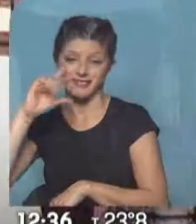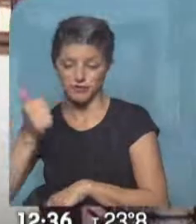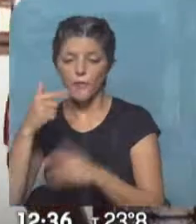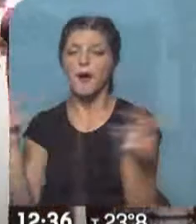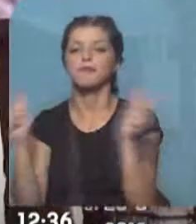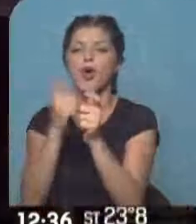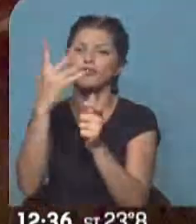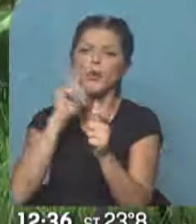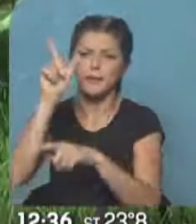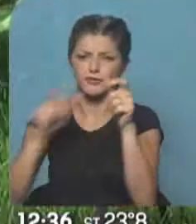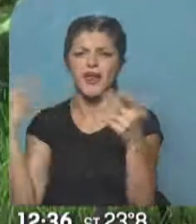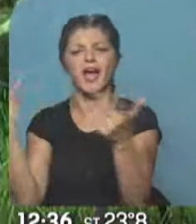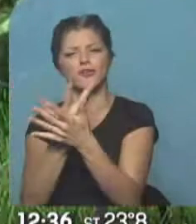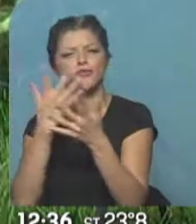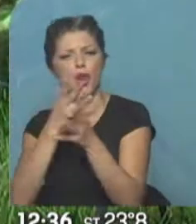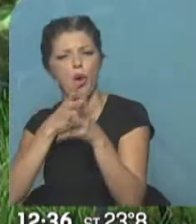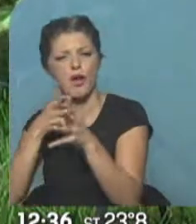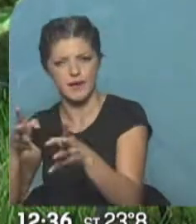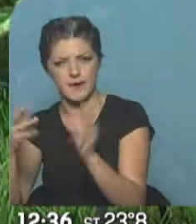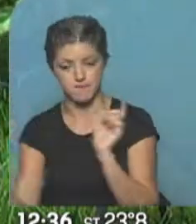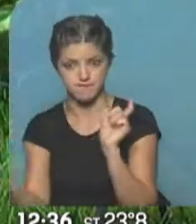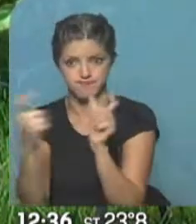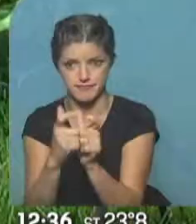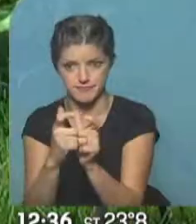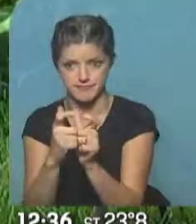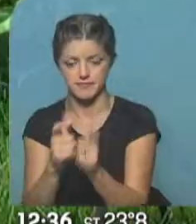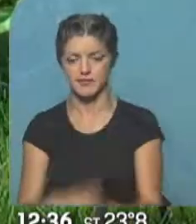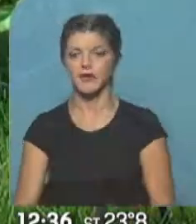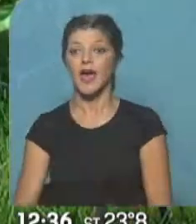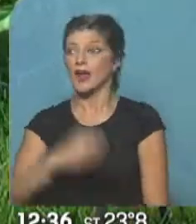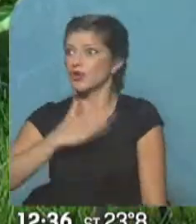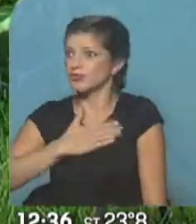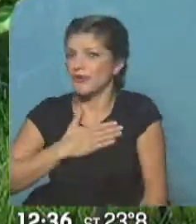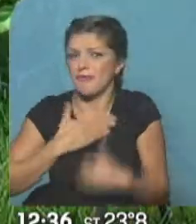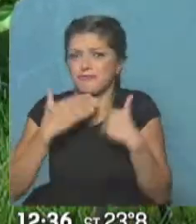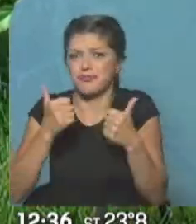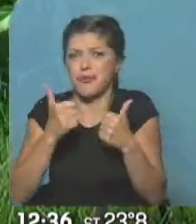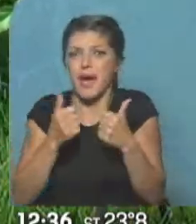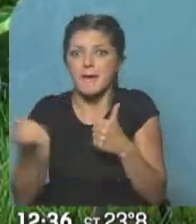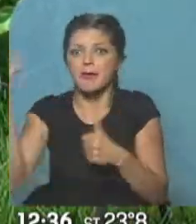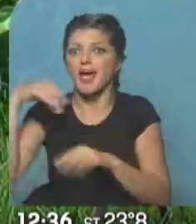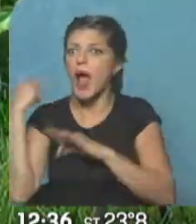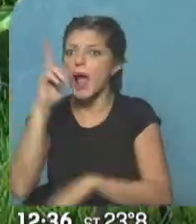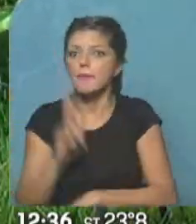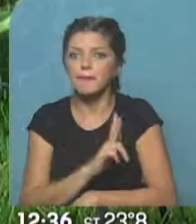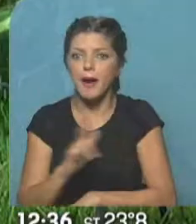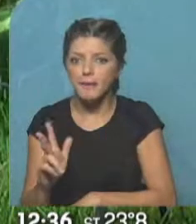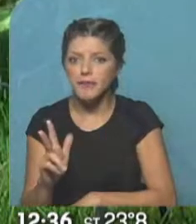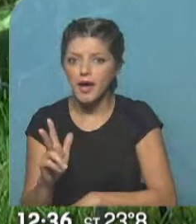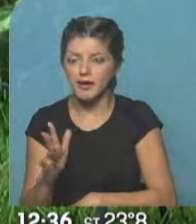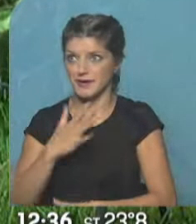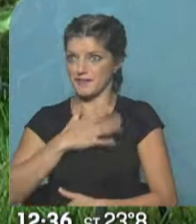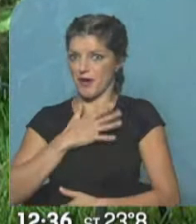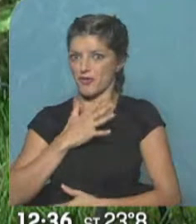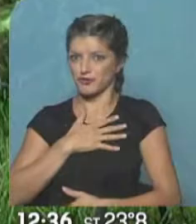armado. Para nosotros es fantástico, extraordinario, que venga el Santo Padre y que digamos para nosotros